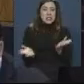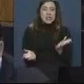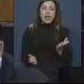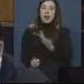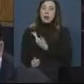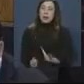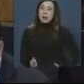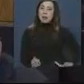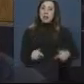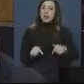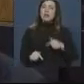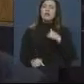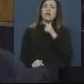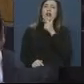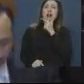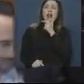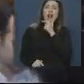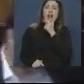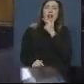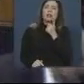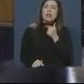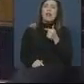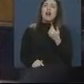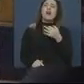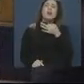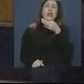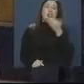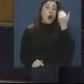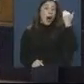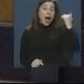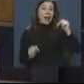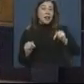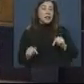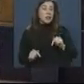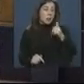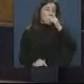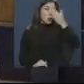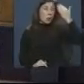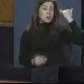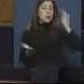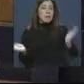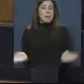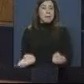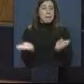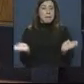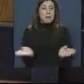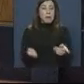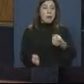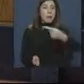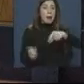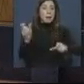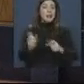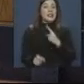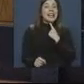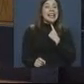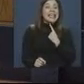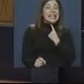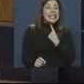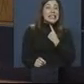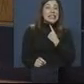Presidente, esta es una inquietud que, como se ha recordado acá, hace rato que es promovida por los propios interesados. De